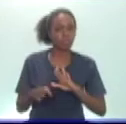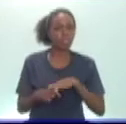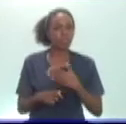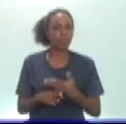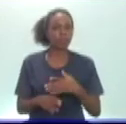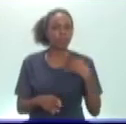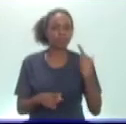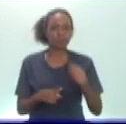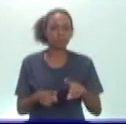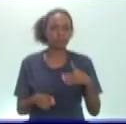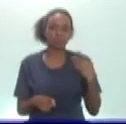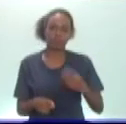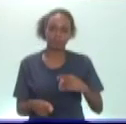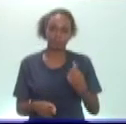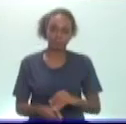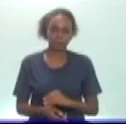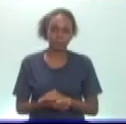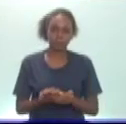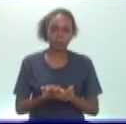otro ejercicio.